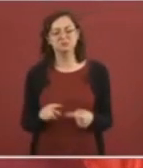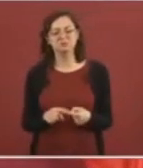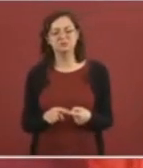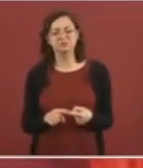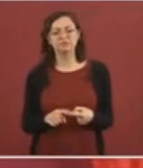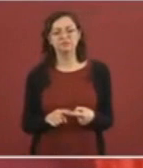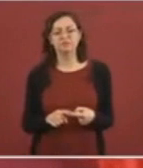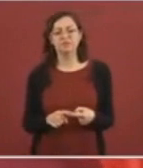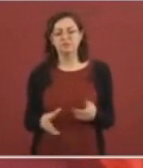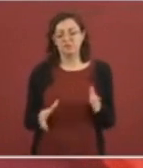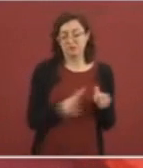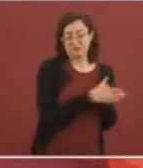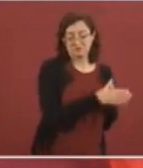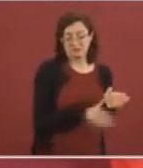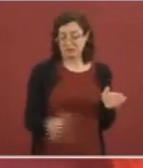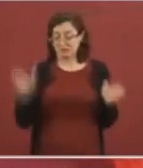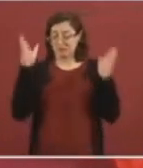El periodo neoliberal fue el periodo